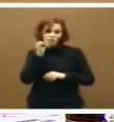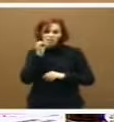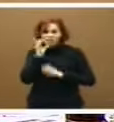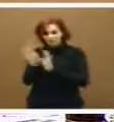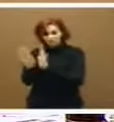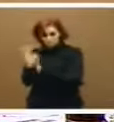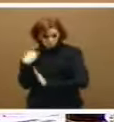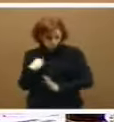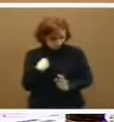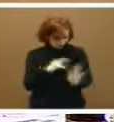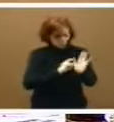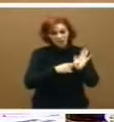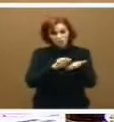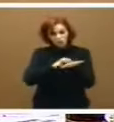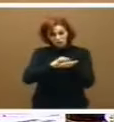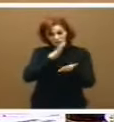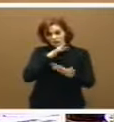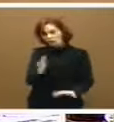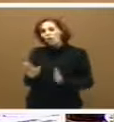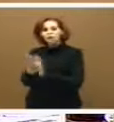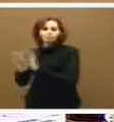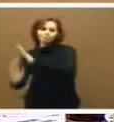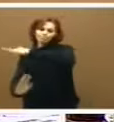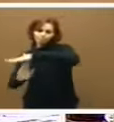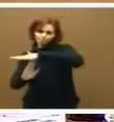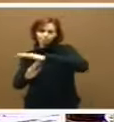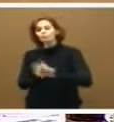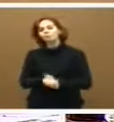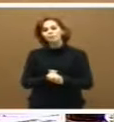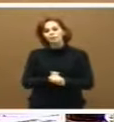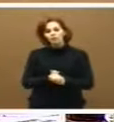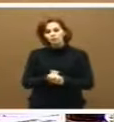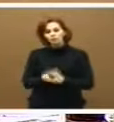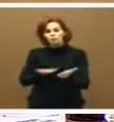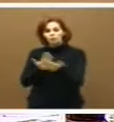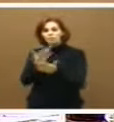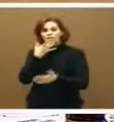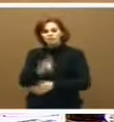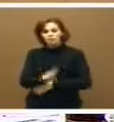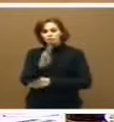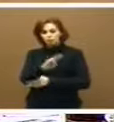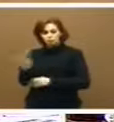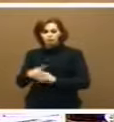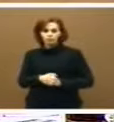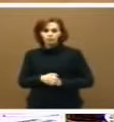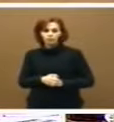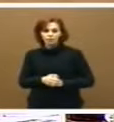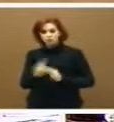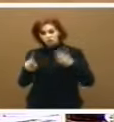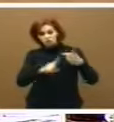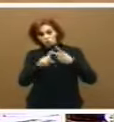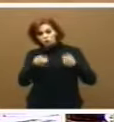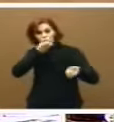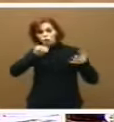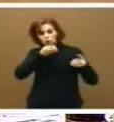consumado el referido diálogo y consenso, formulada por el Grupo Parlamentario Popular Extremadura Unida. Segunda propuesta de pronunciamiento,